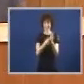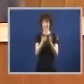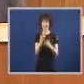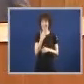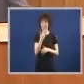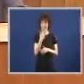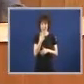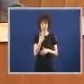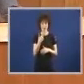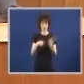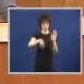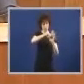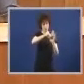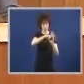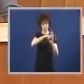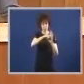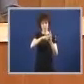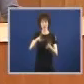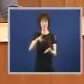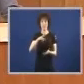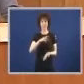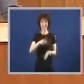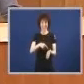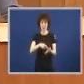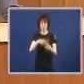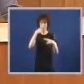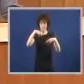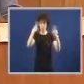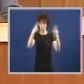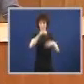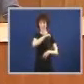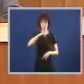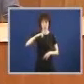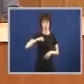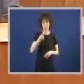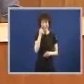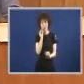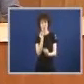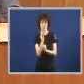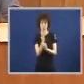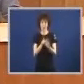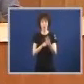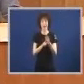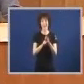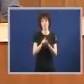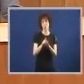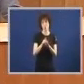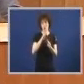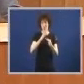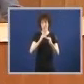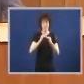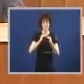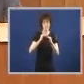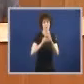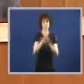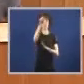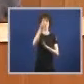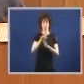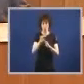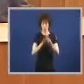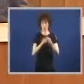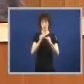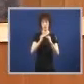das funcións concreta é que a débeda pública autonómica manterá un nivel prudente de evolución, un nivel prudente e unha evolución estable.